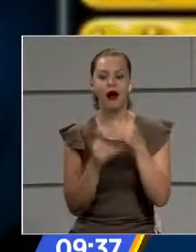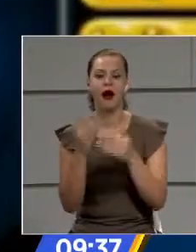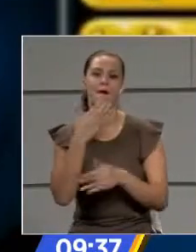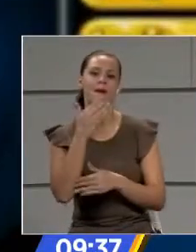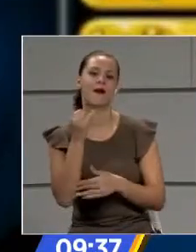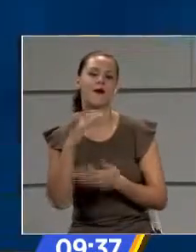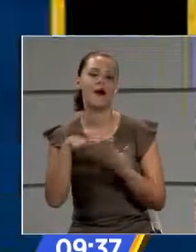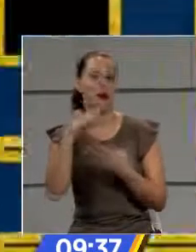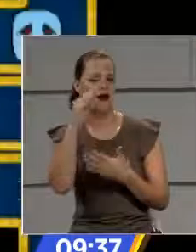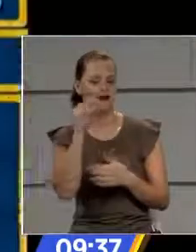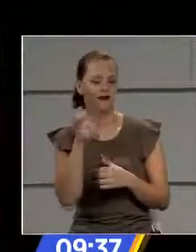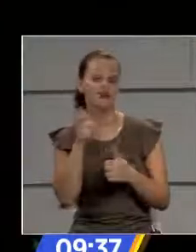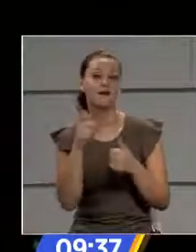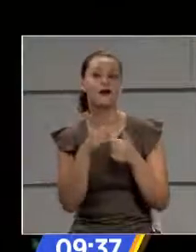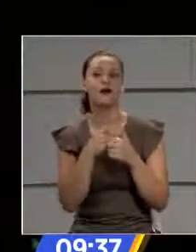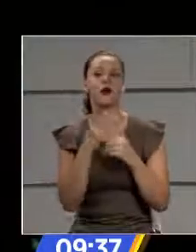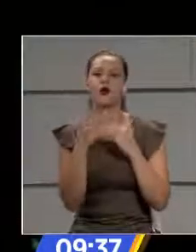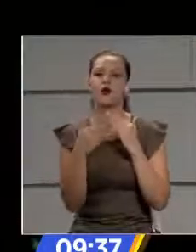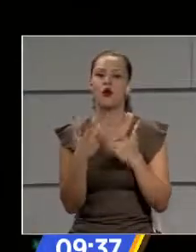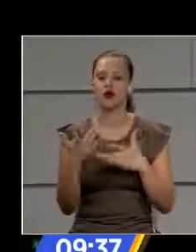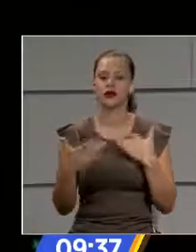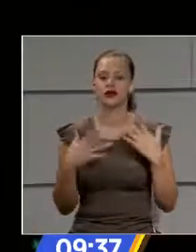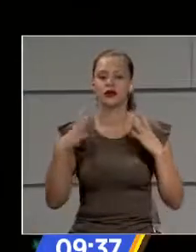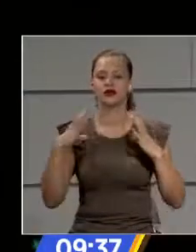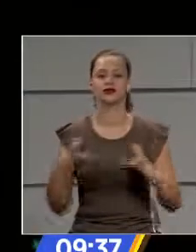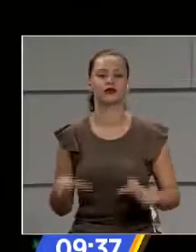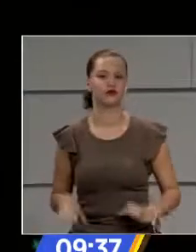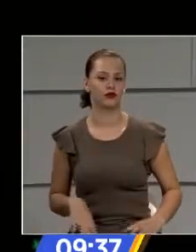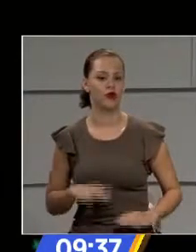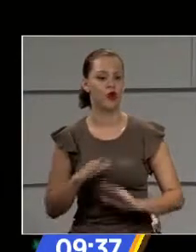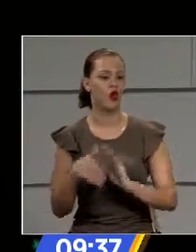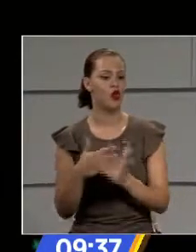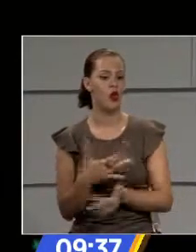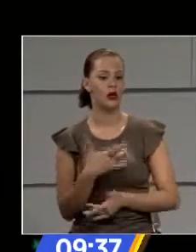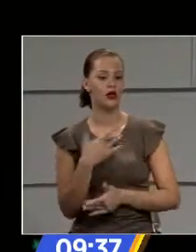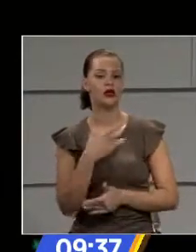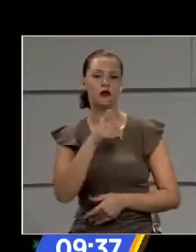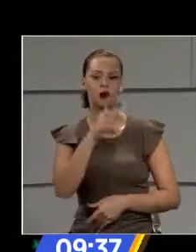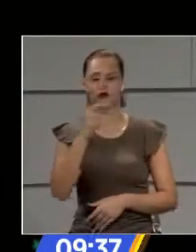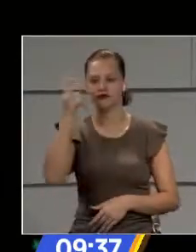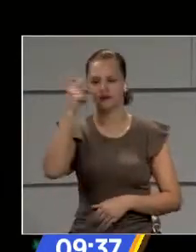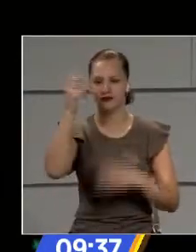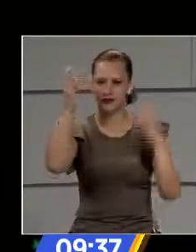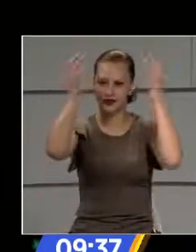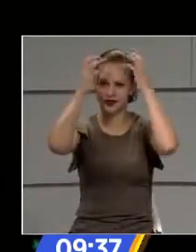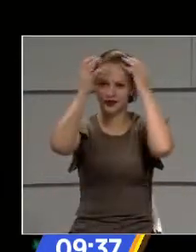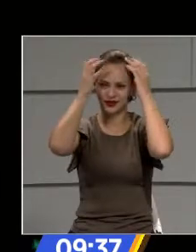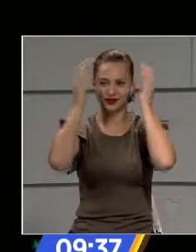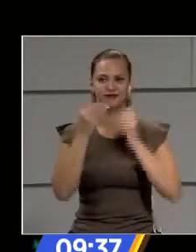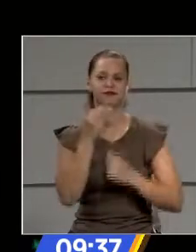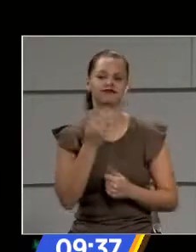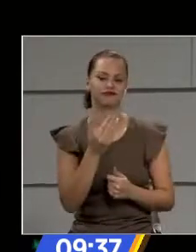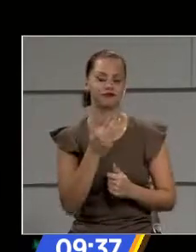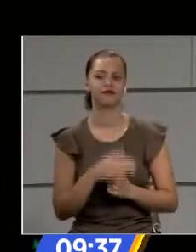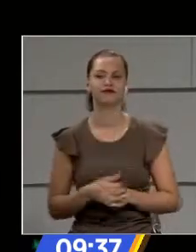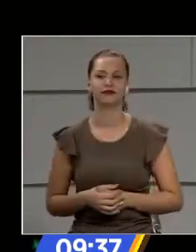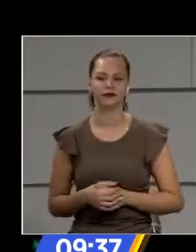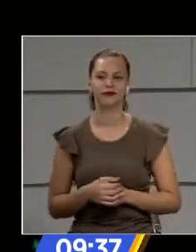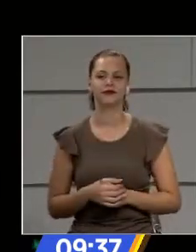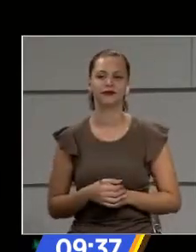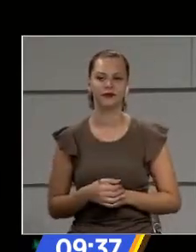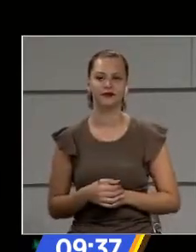El primero. Todas nuestras sensaciones, todo lo que sentimos es lo que